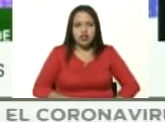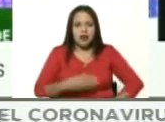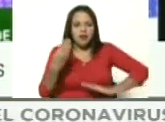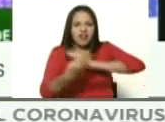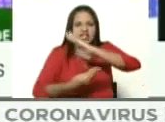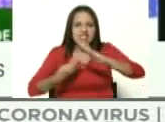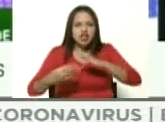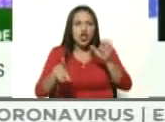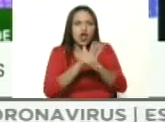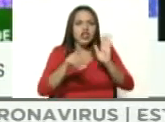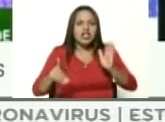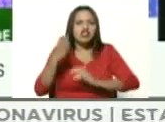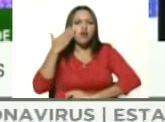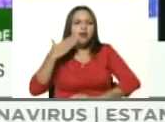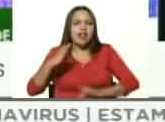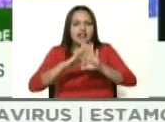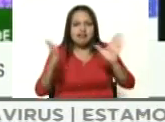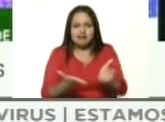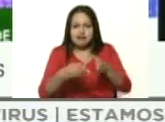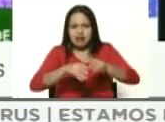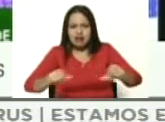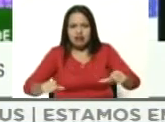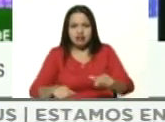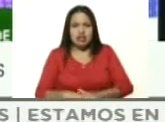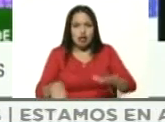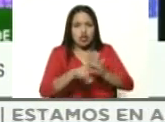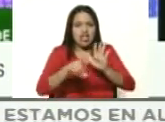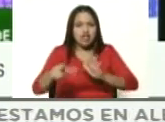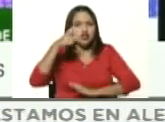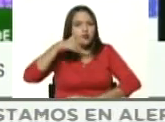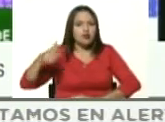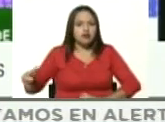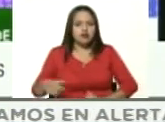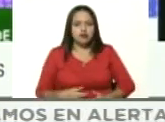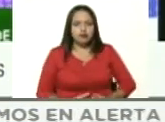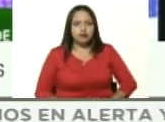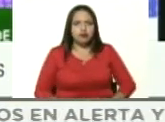la madre tierra y basado en los derechos de los pueblos.